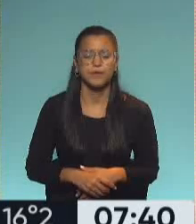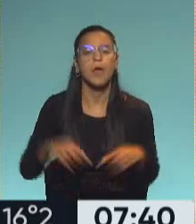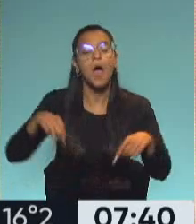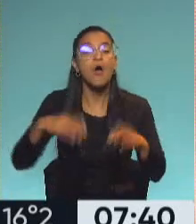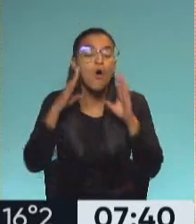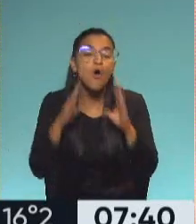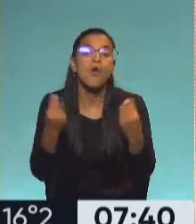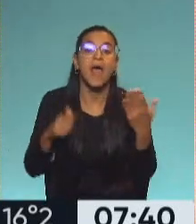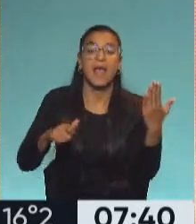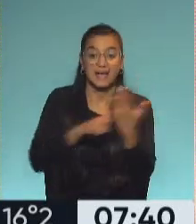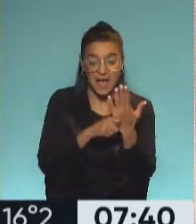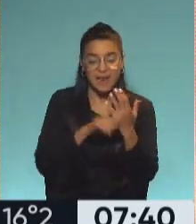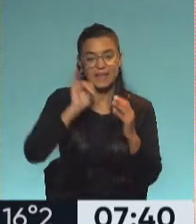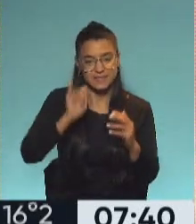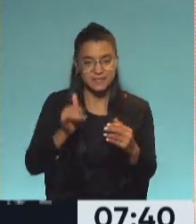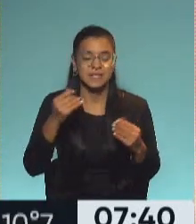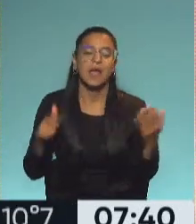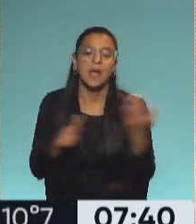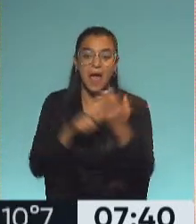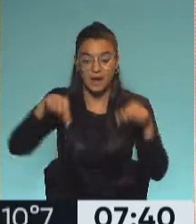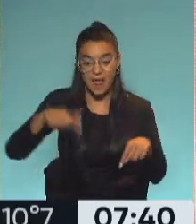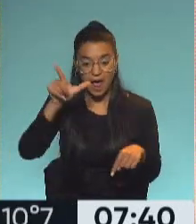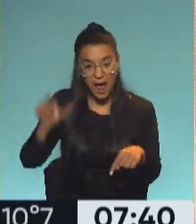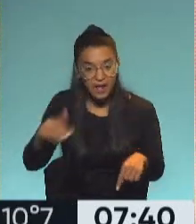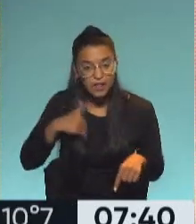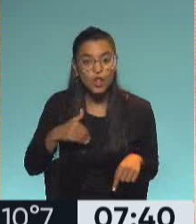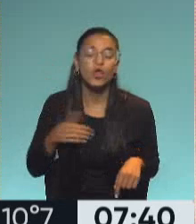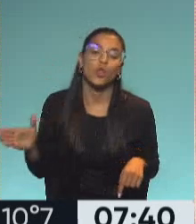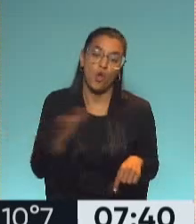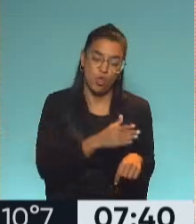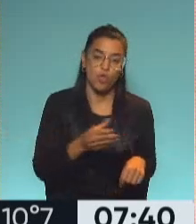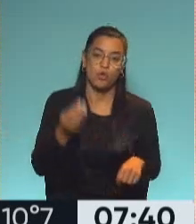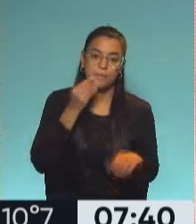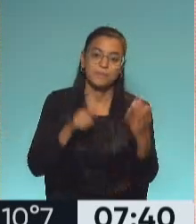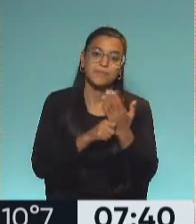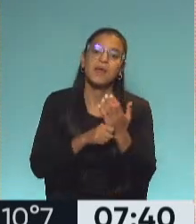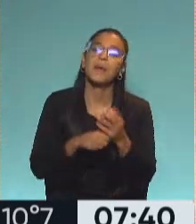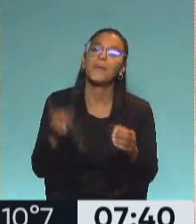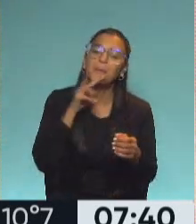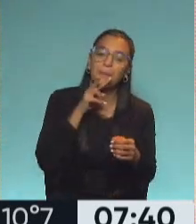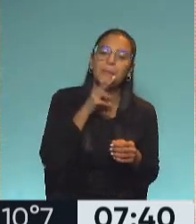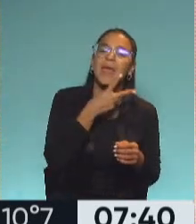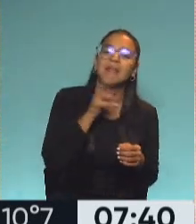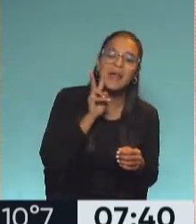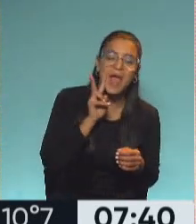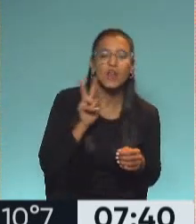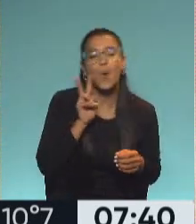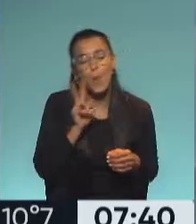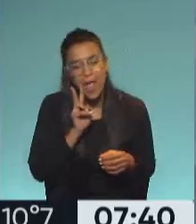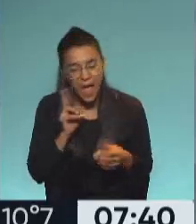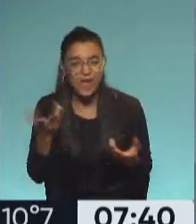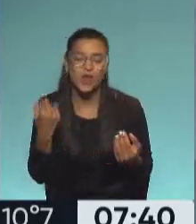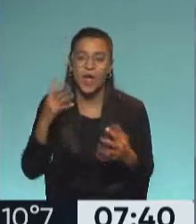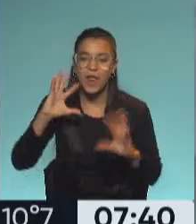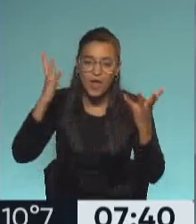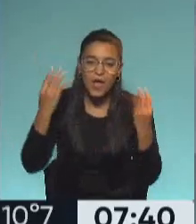Nos ocupamos de la carne, sí, bueno, la carne en la Argentina, todos comen carne, bueno, se van a enojar mucho los vegetarianos y los veganos. ¿Qué tal, Verónica